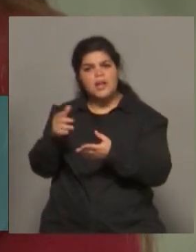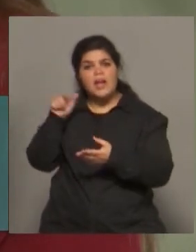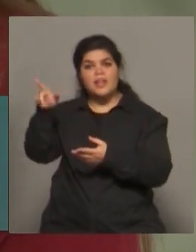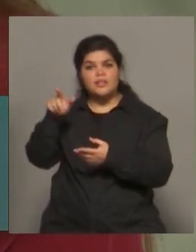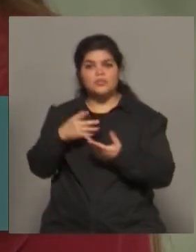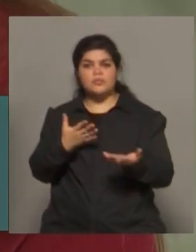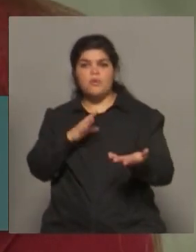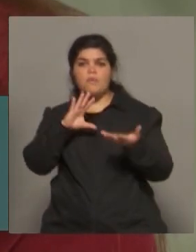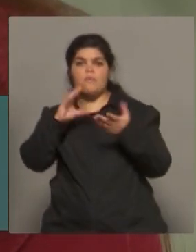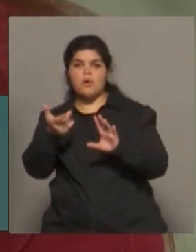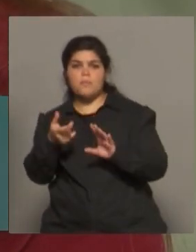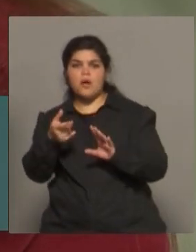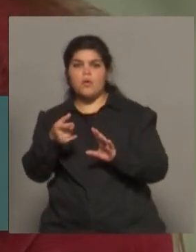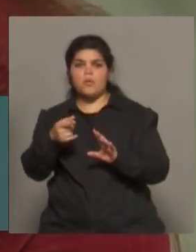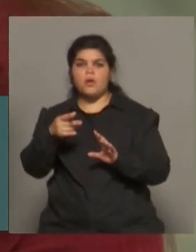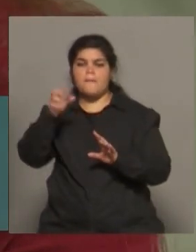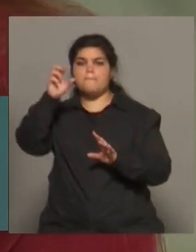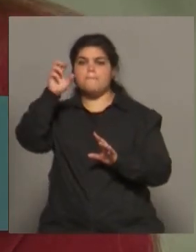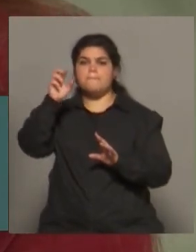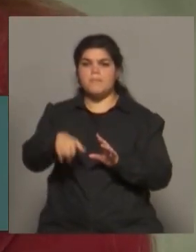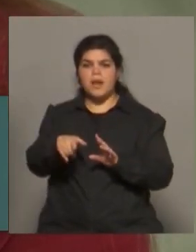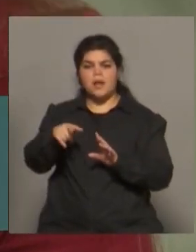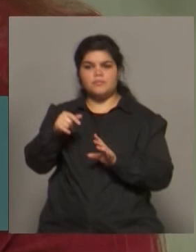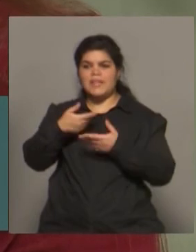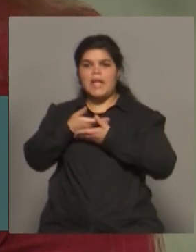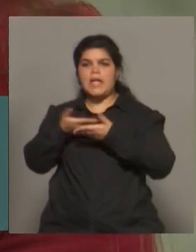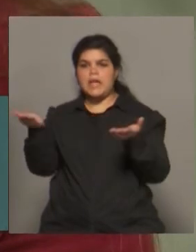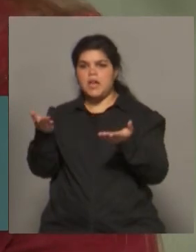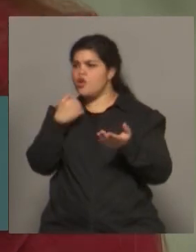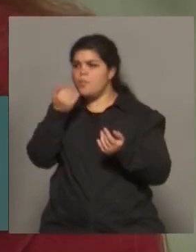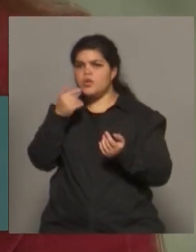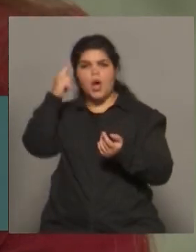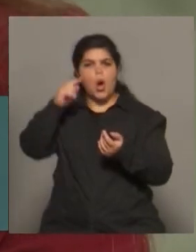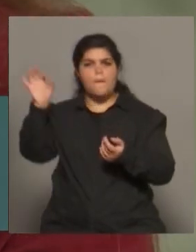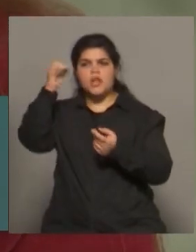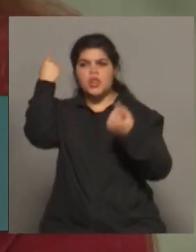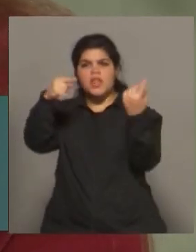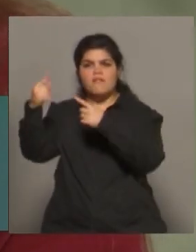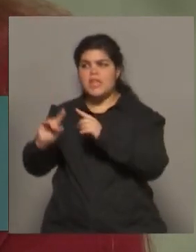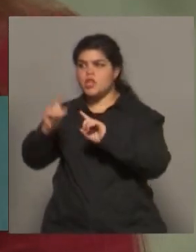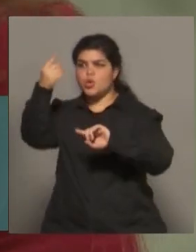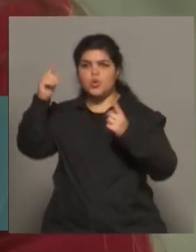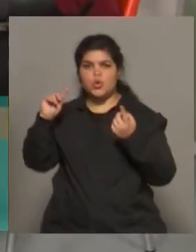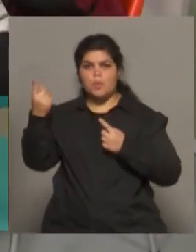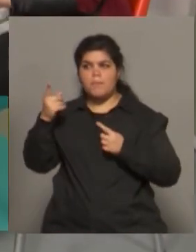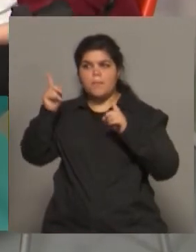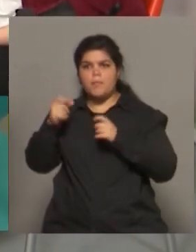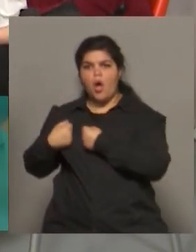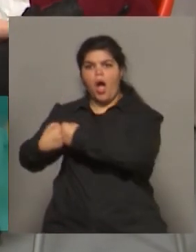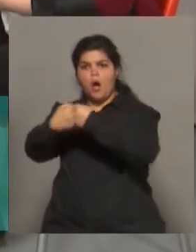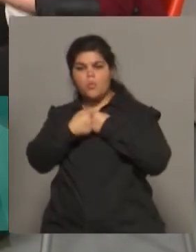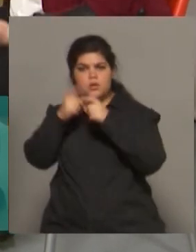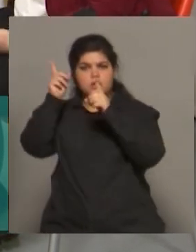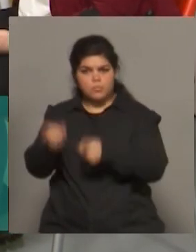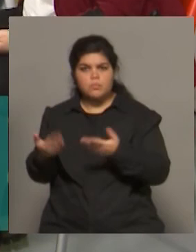una ideología política un poco general, más allá de sus discrepancias a nivel individual, ¿no? Y esto del Mercosur,